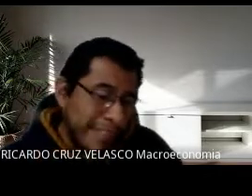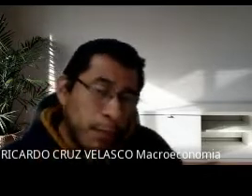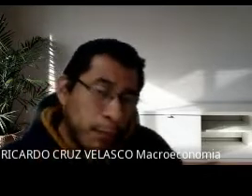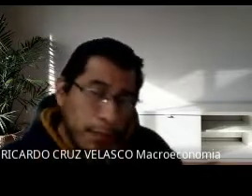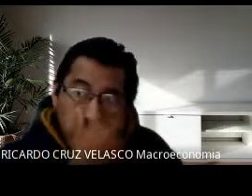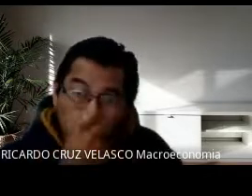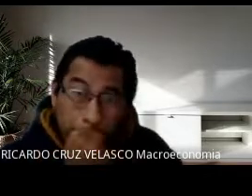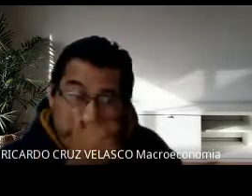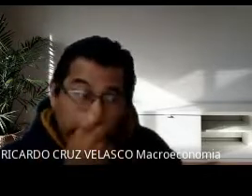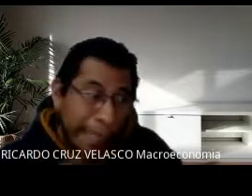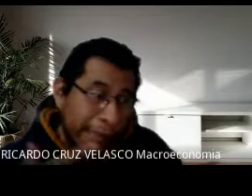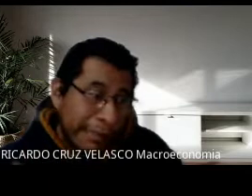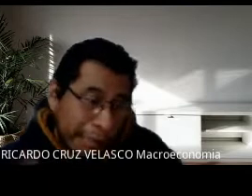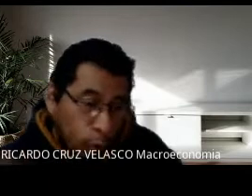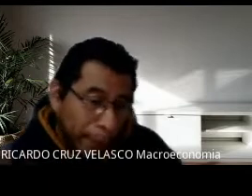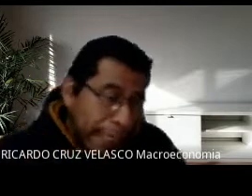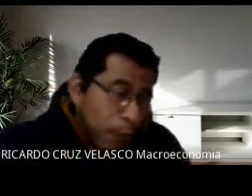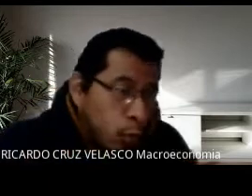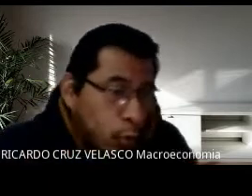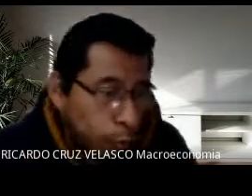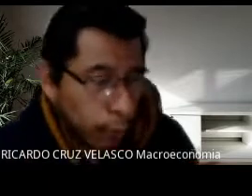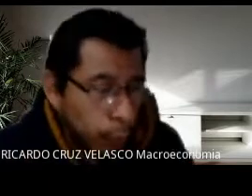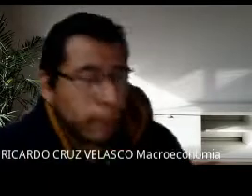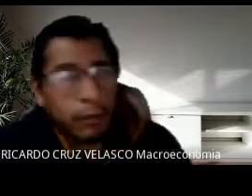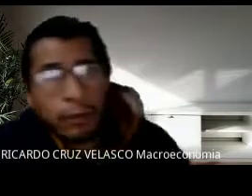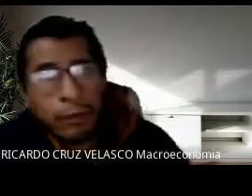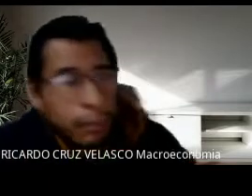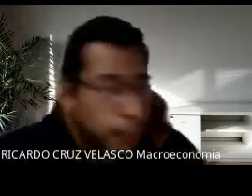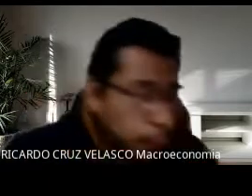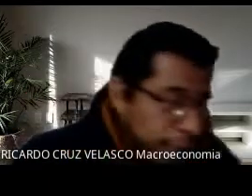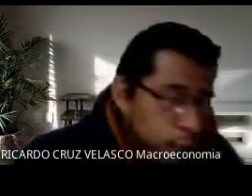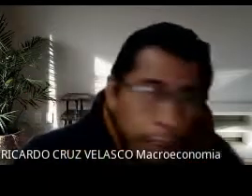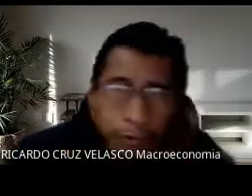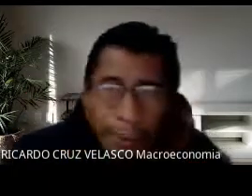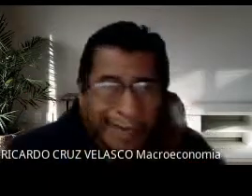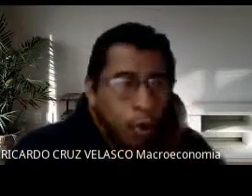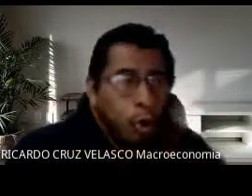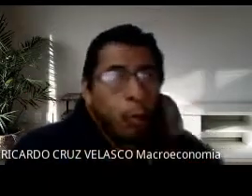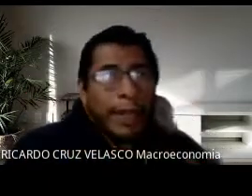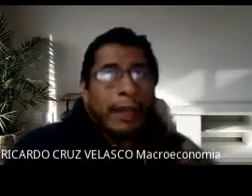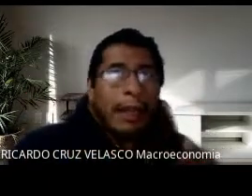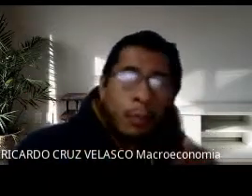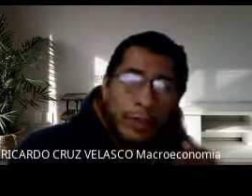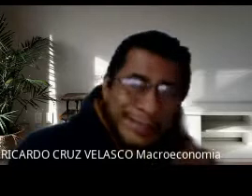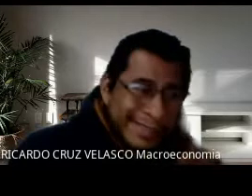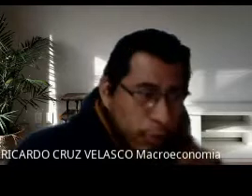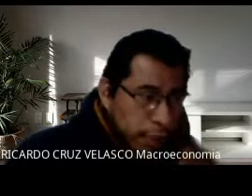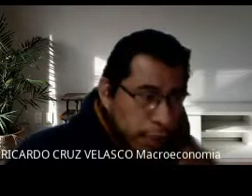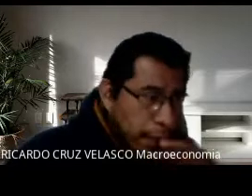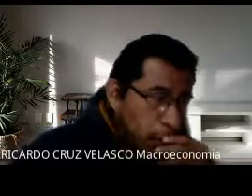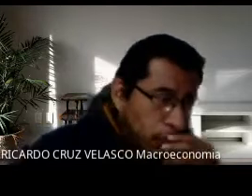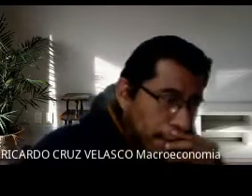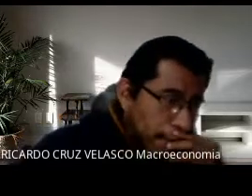a ser imposible por logística operar un aeropuerto. Me propones un negocio alterno como el aeropuerto de Santa